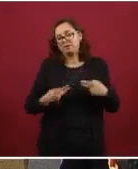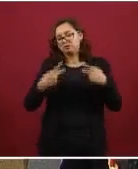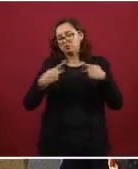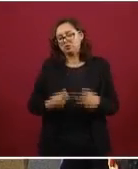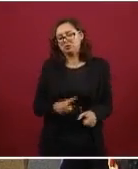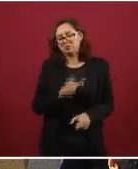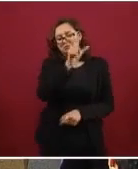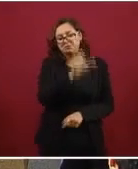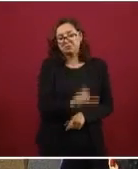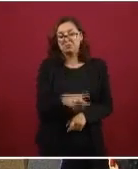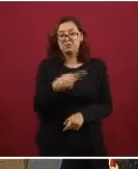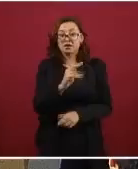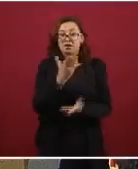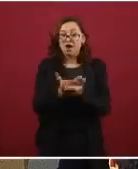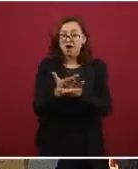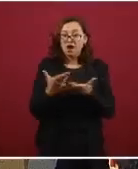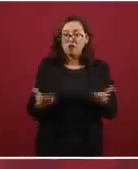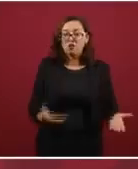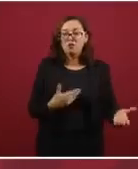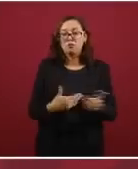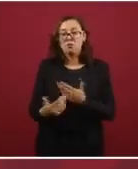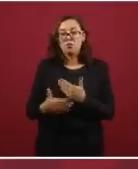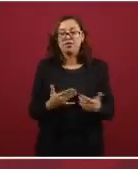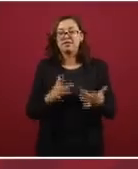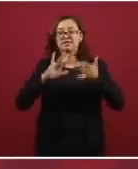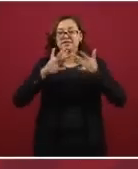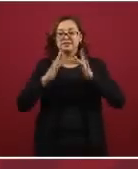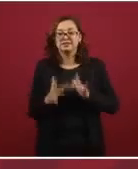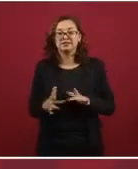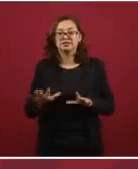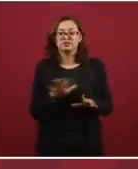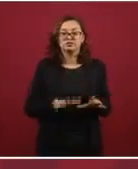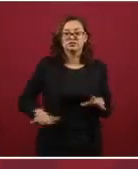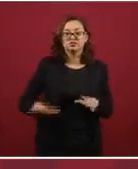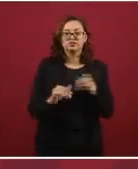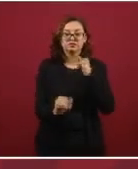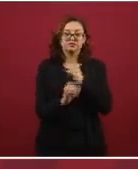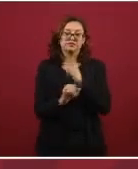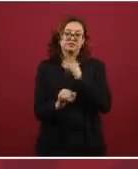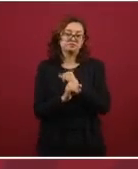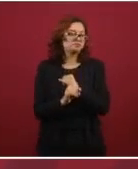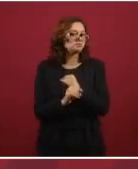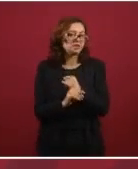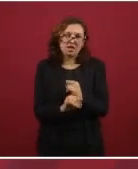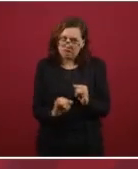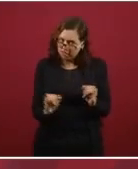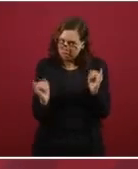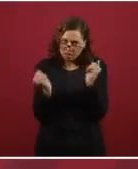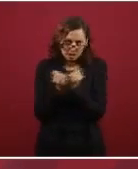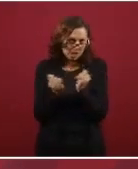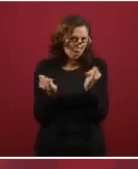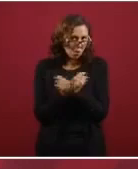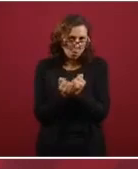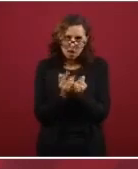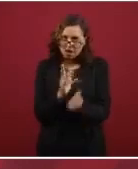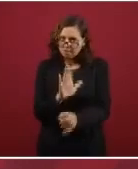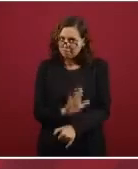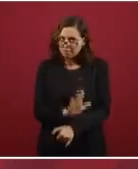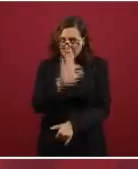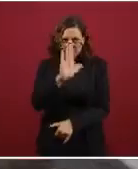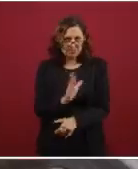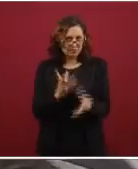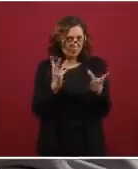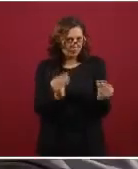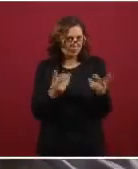a esta fecha, donde las redes sociales son equivalentes a las redes presenciales, es evidente que,